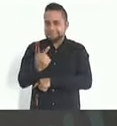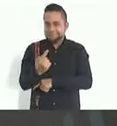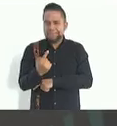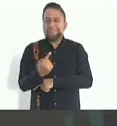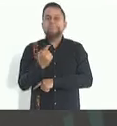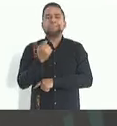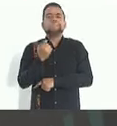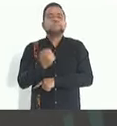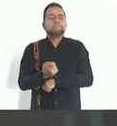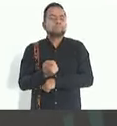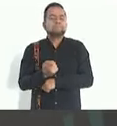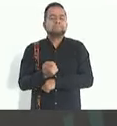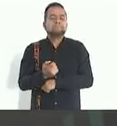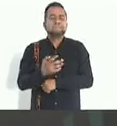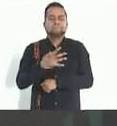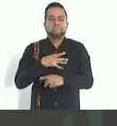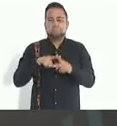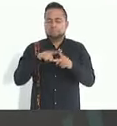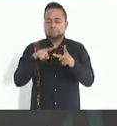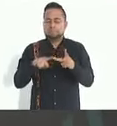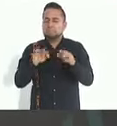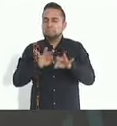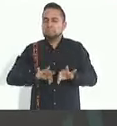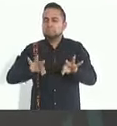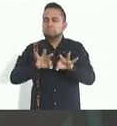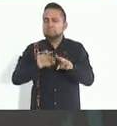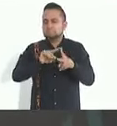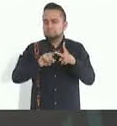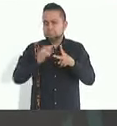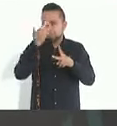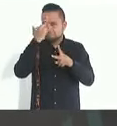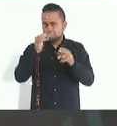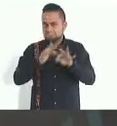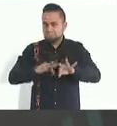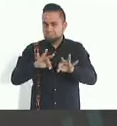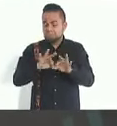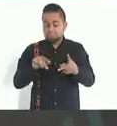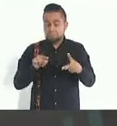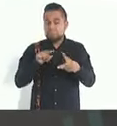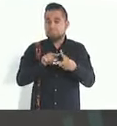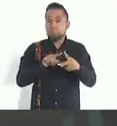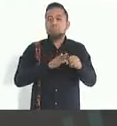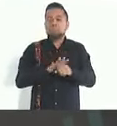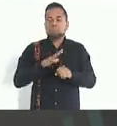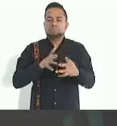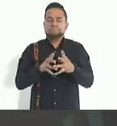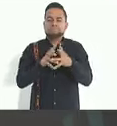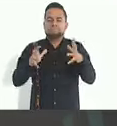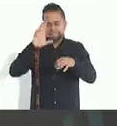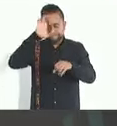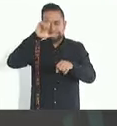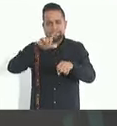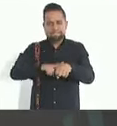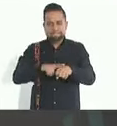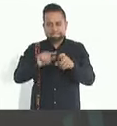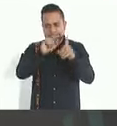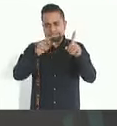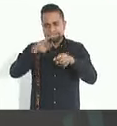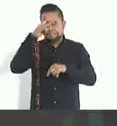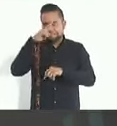tiene dos pilares, dos pies. Uno es la grandeza cultural de